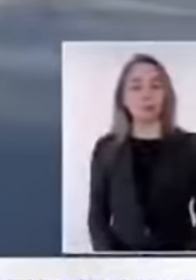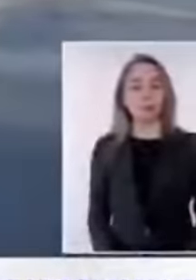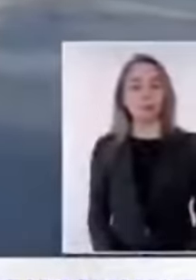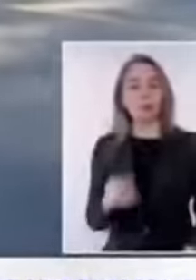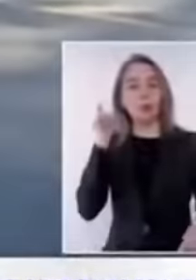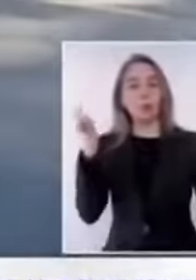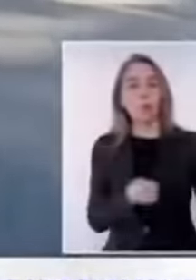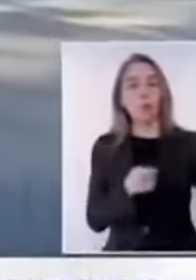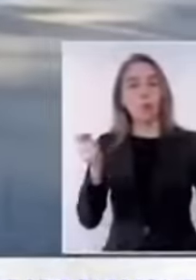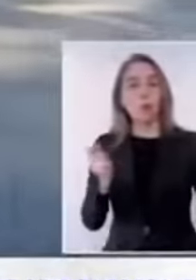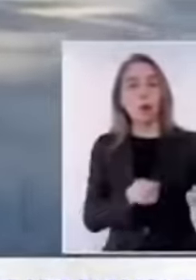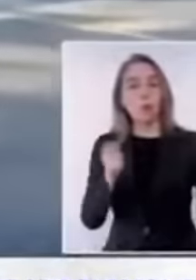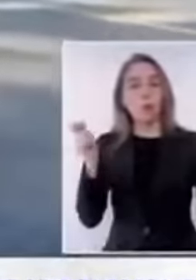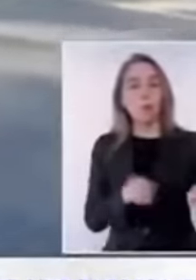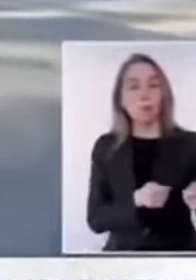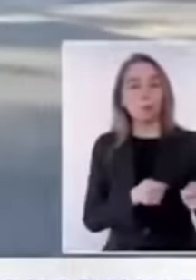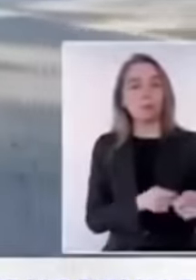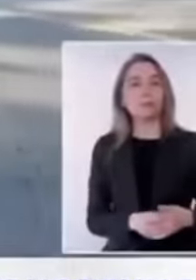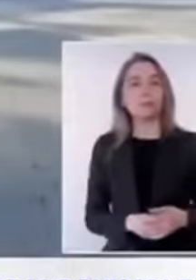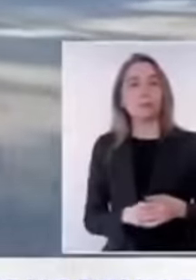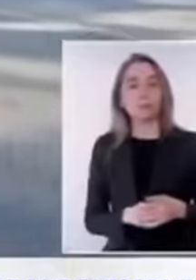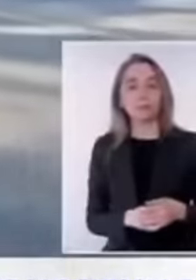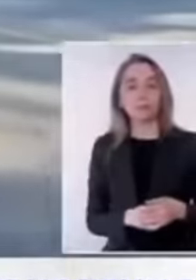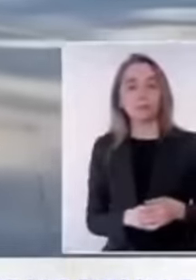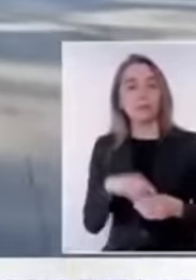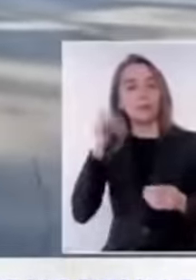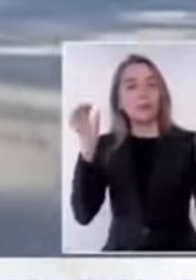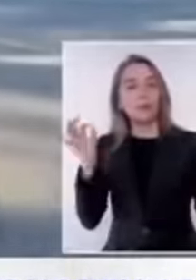¿Es como un cuchillo nada más? ¿O no?